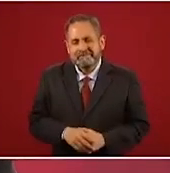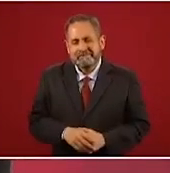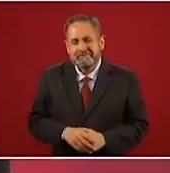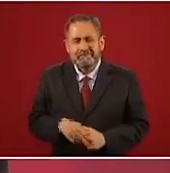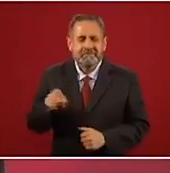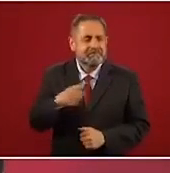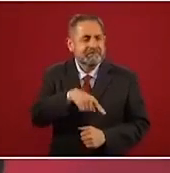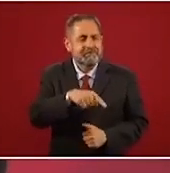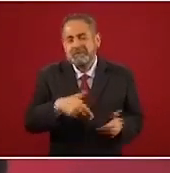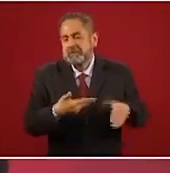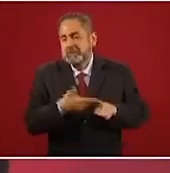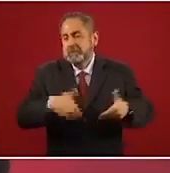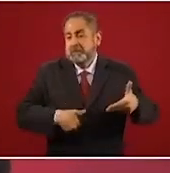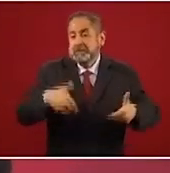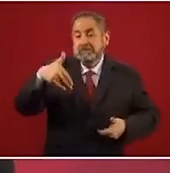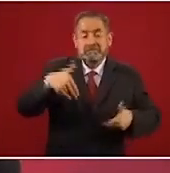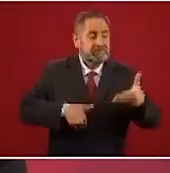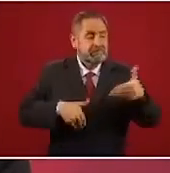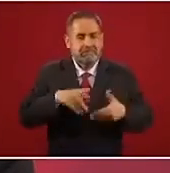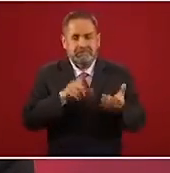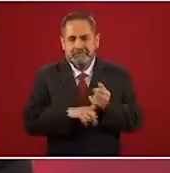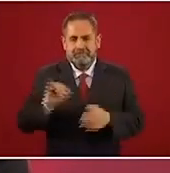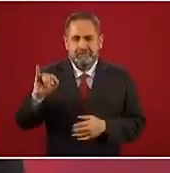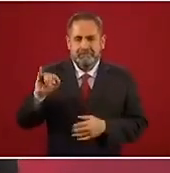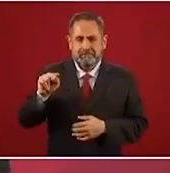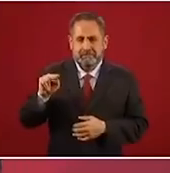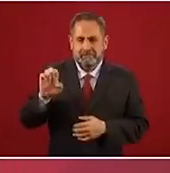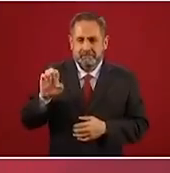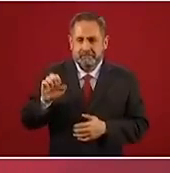Están muy molestos los de el INE.